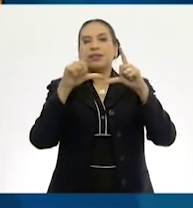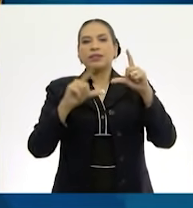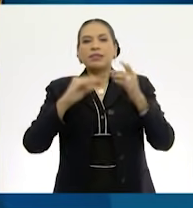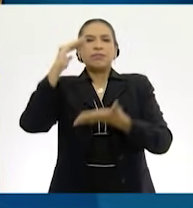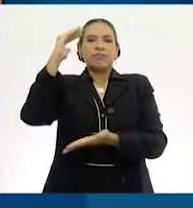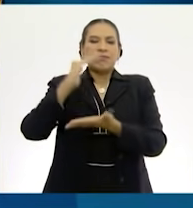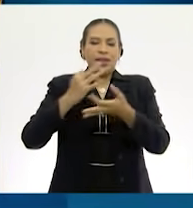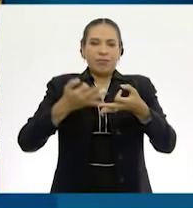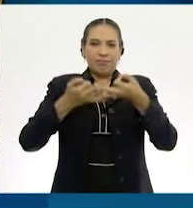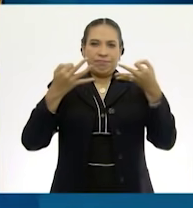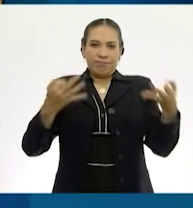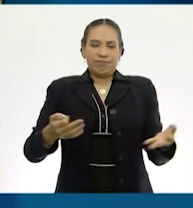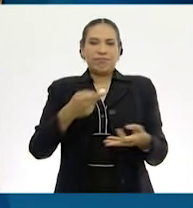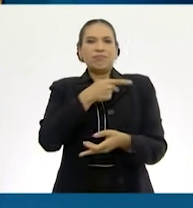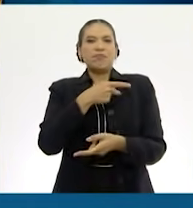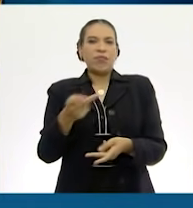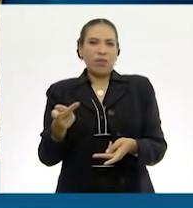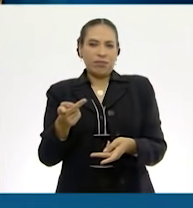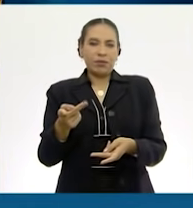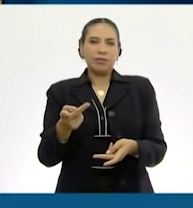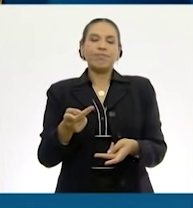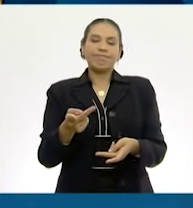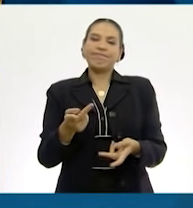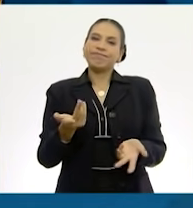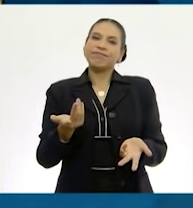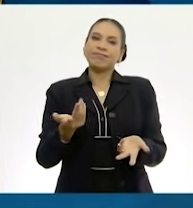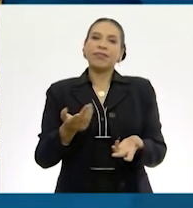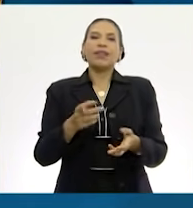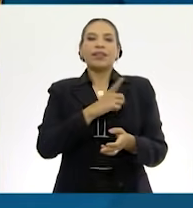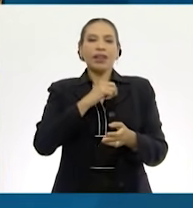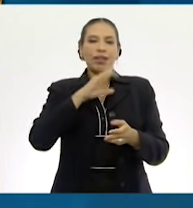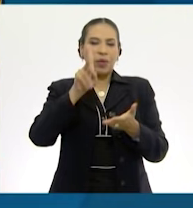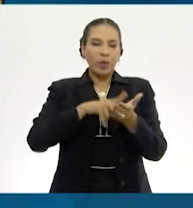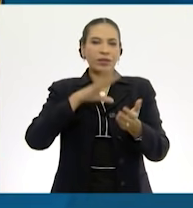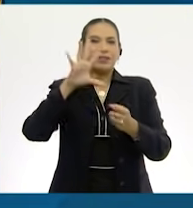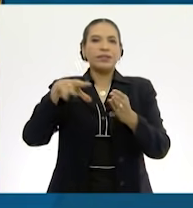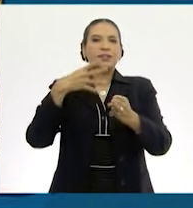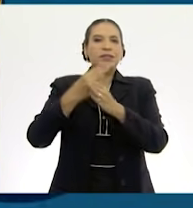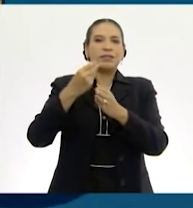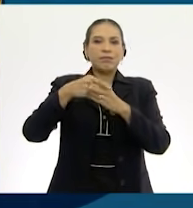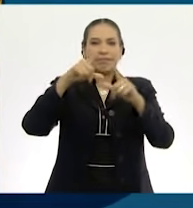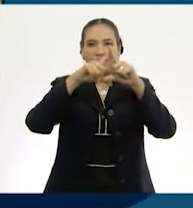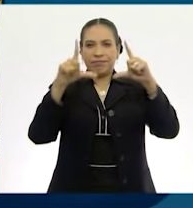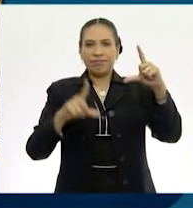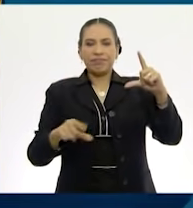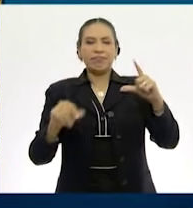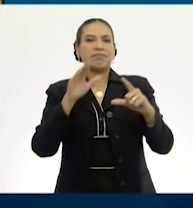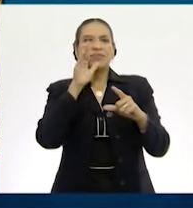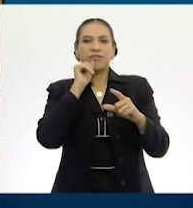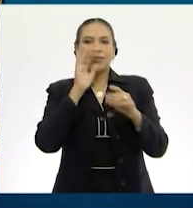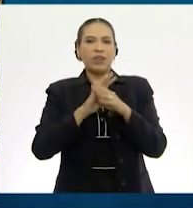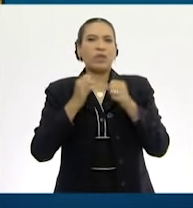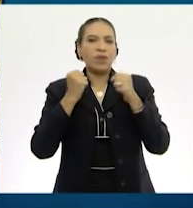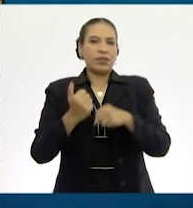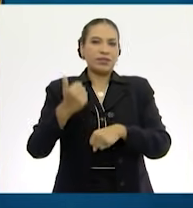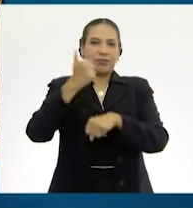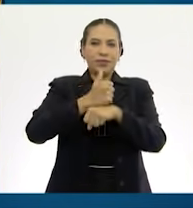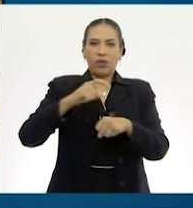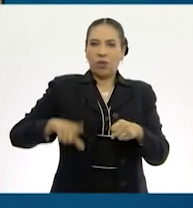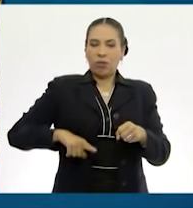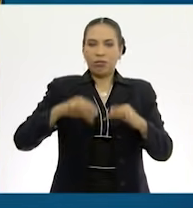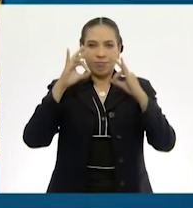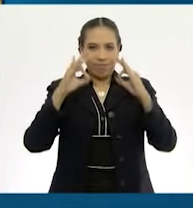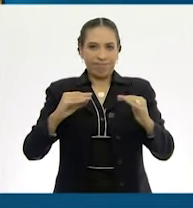en su territorio y empobrecido se dio a la tarea de restaurar la República, pero sin poder consolidar un gobierno